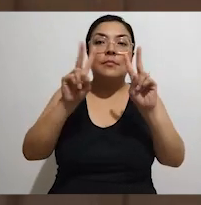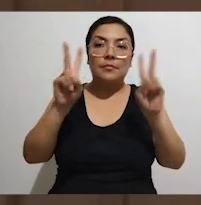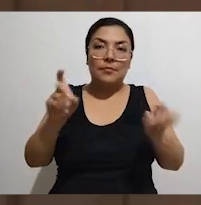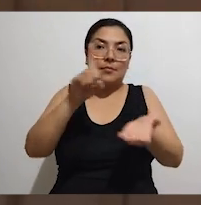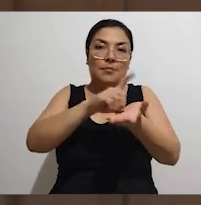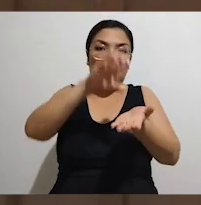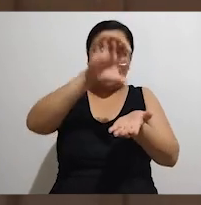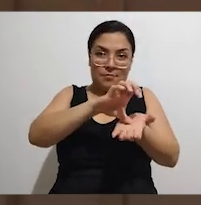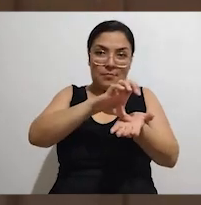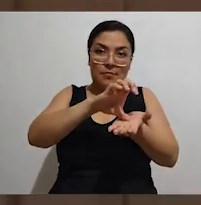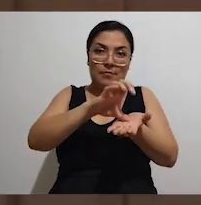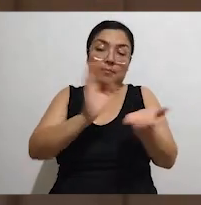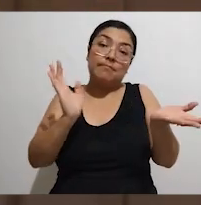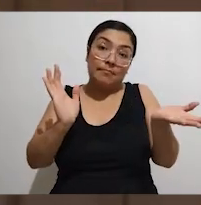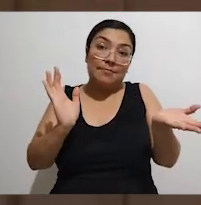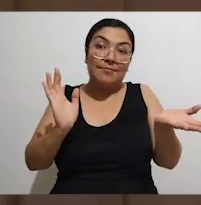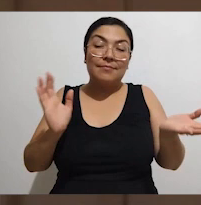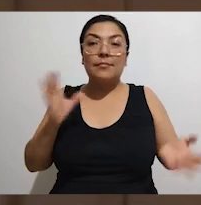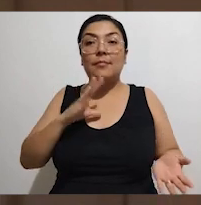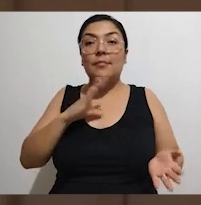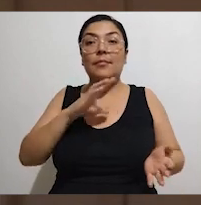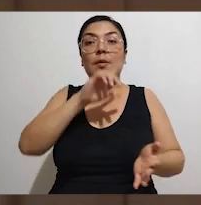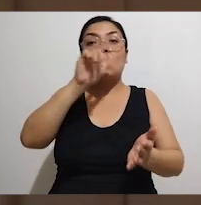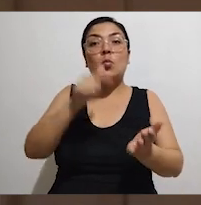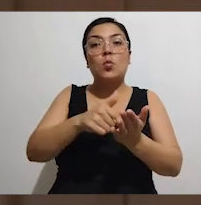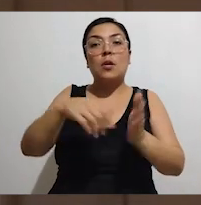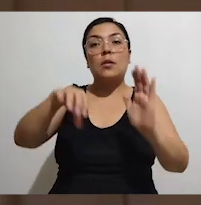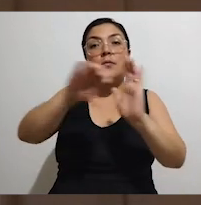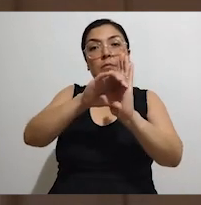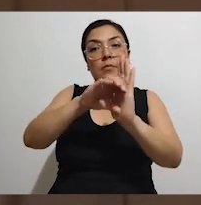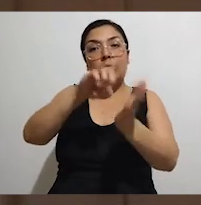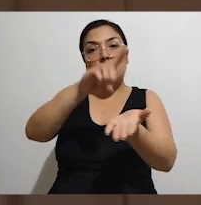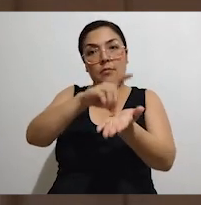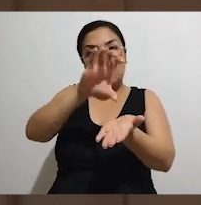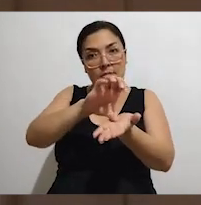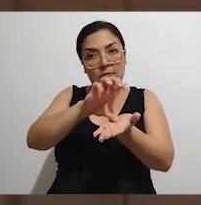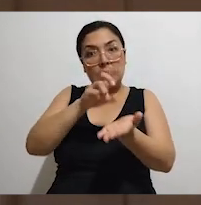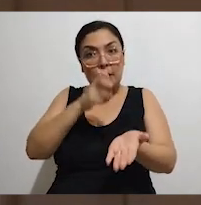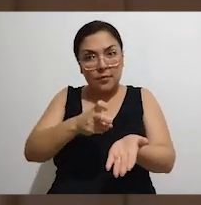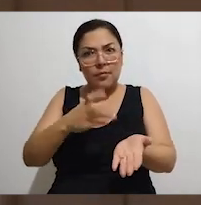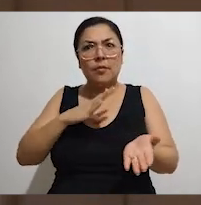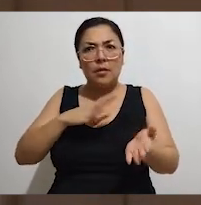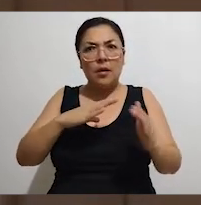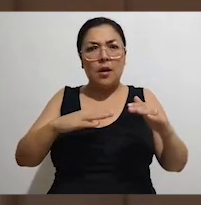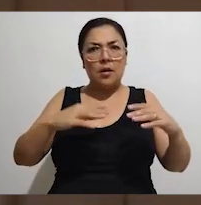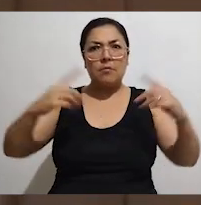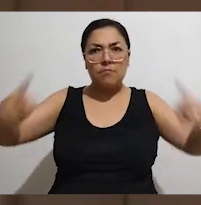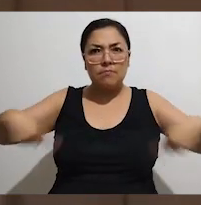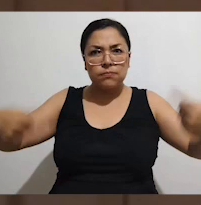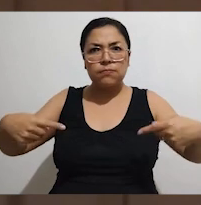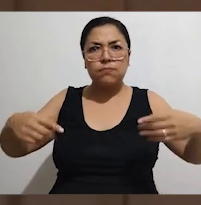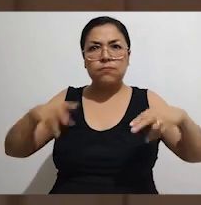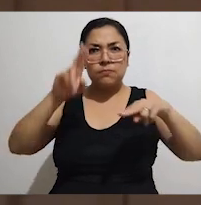decir, las casillas donde se instalaron contaban con rampas para personas con discapacidad, había la